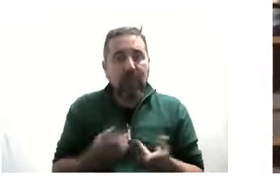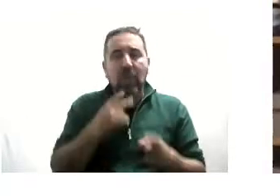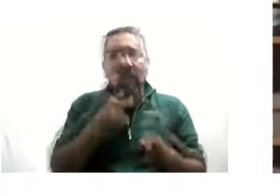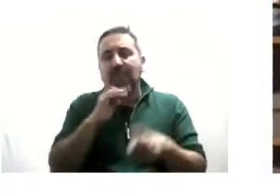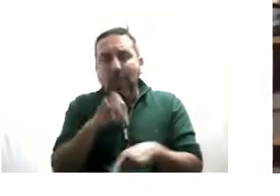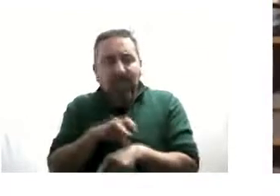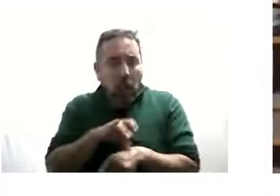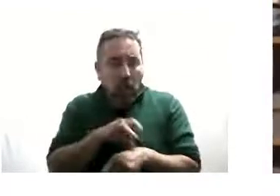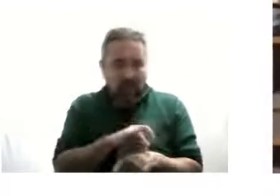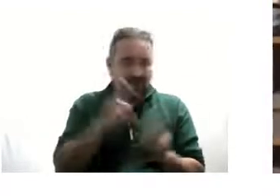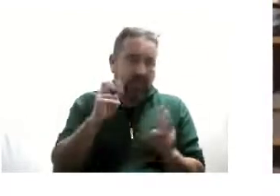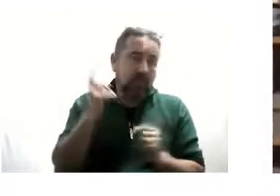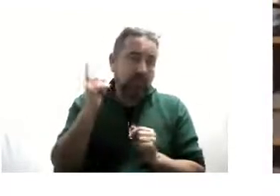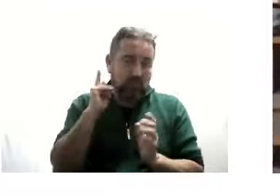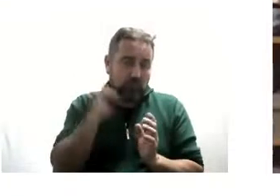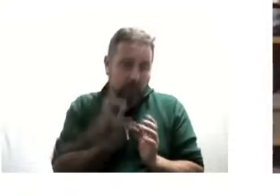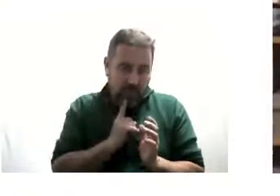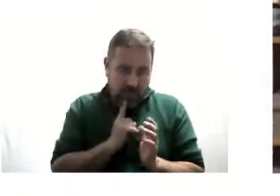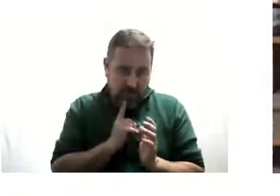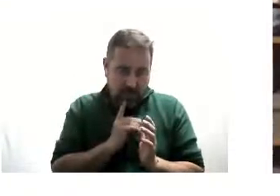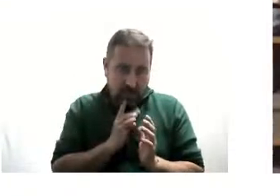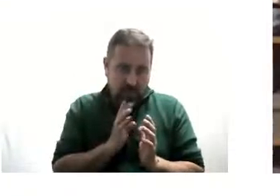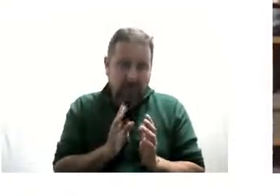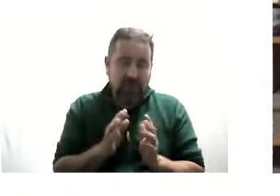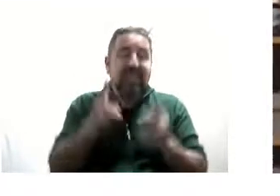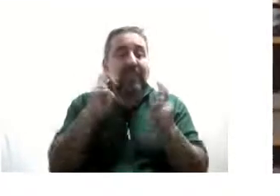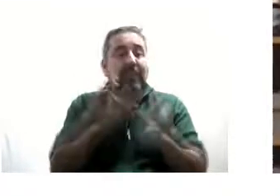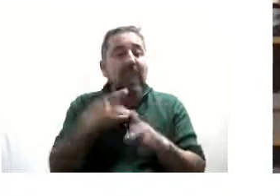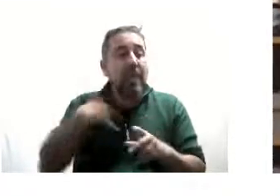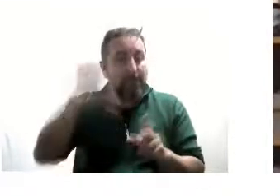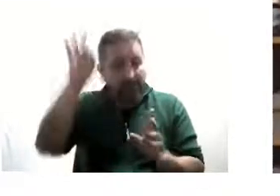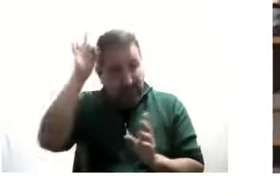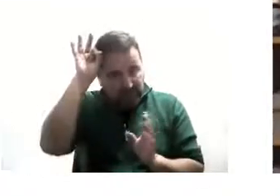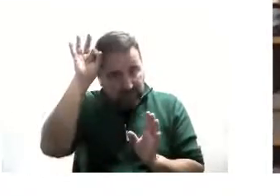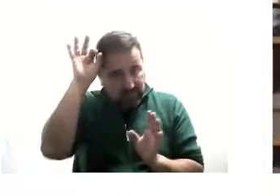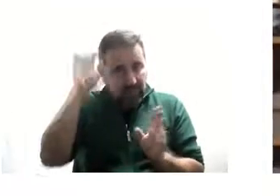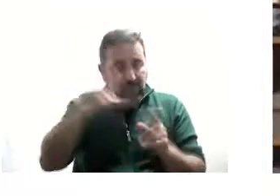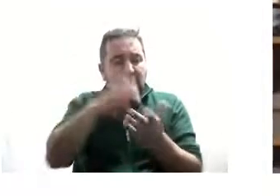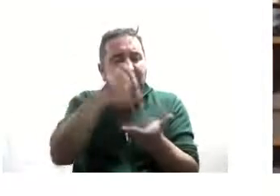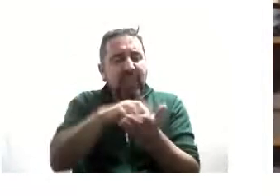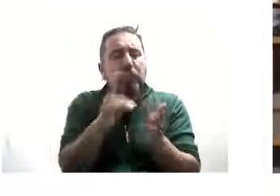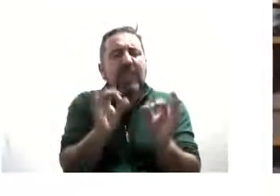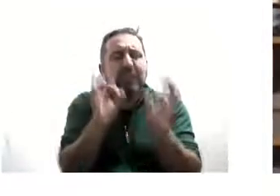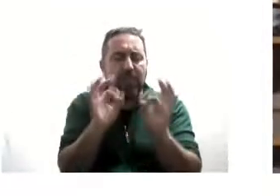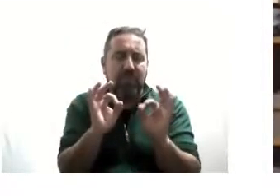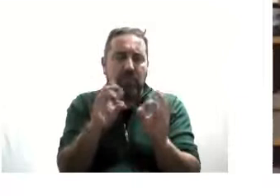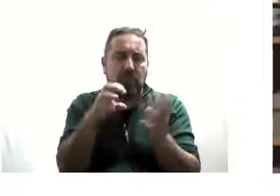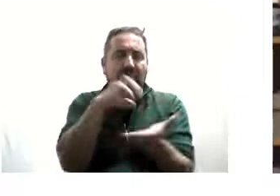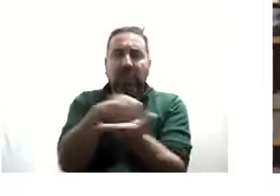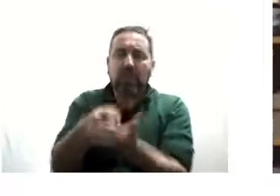patologías, la sordera y digamos, la cirugía de los implantes debe hacerse en centros muy específicos, centros de